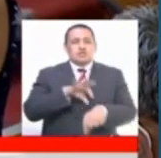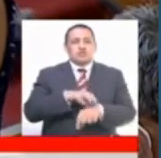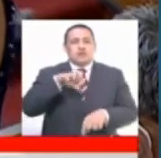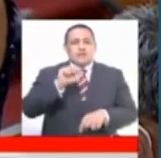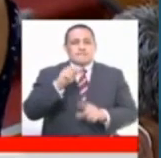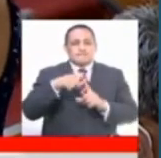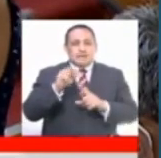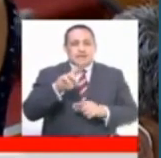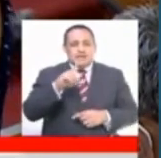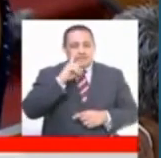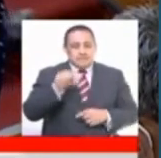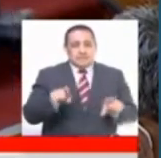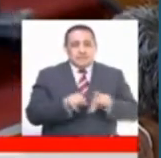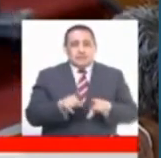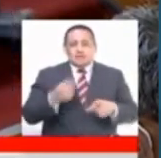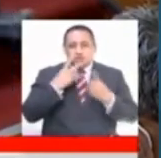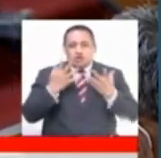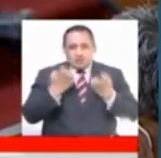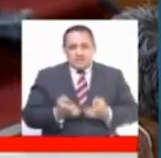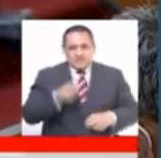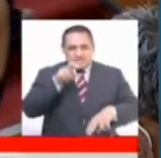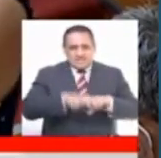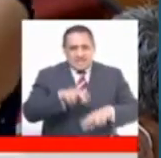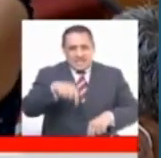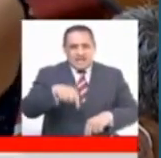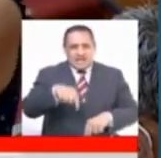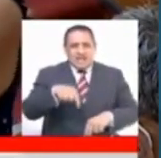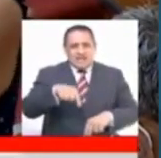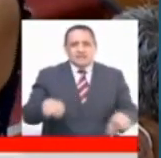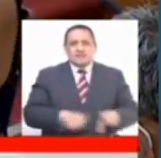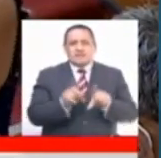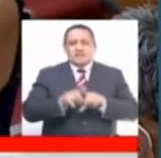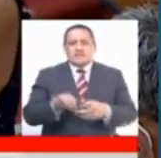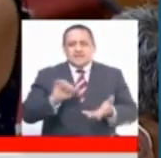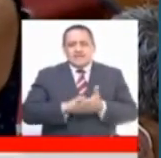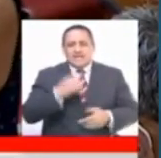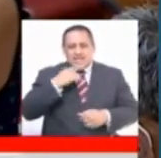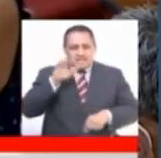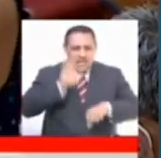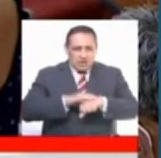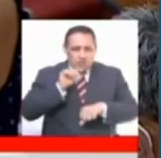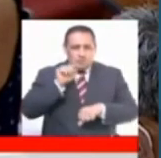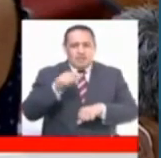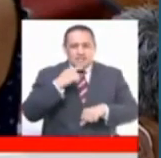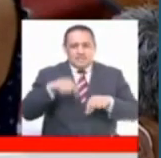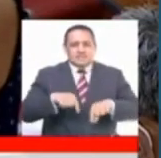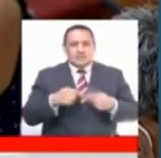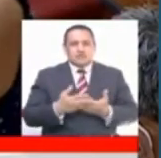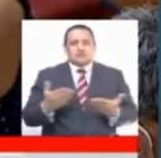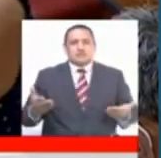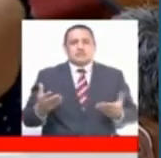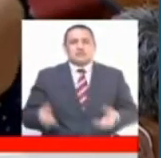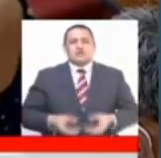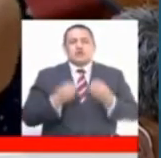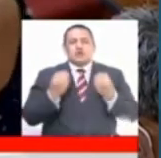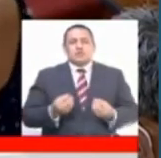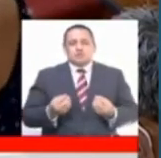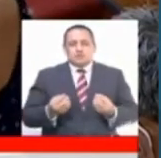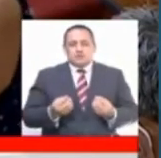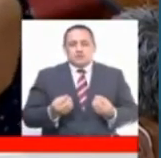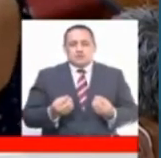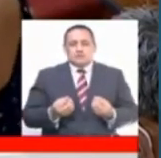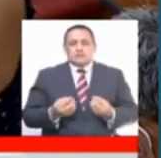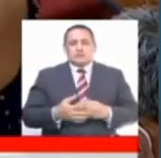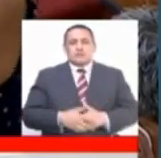año pasado y con el decreto de urgencia 100 falta transferir la diferencia para